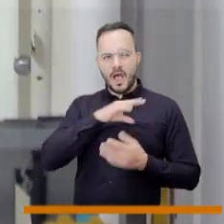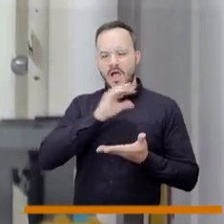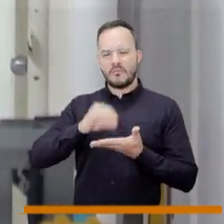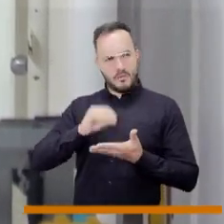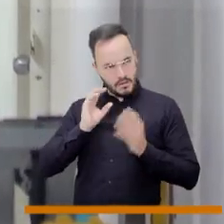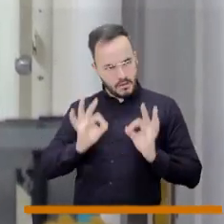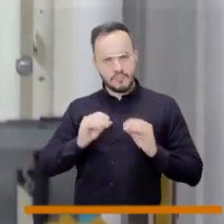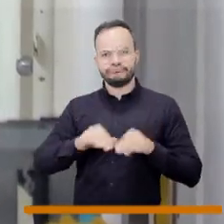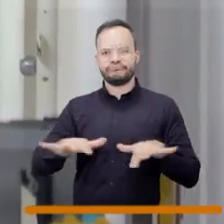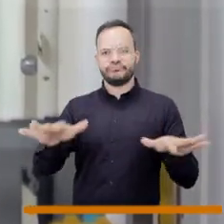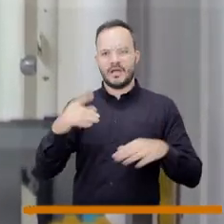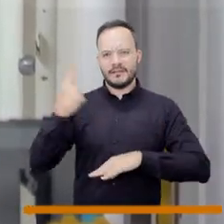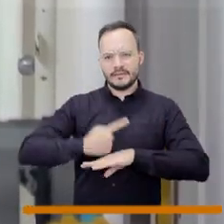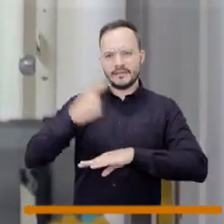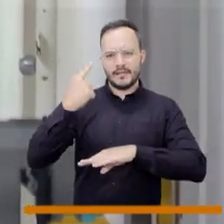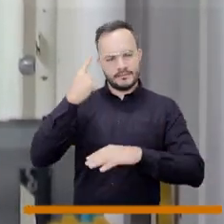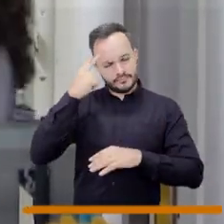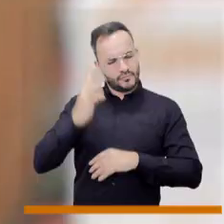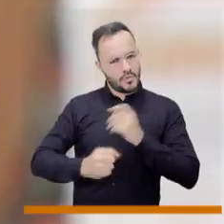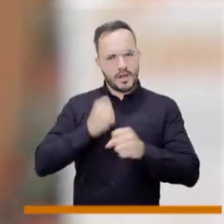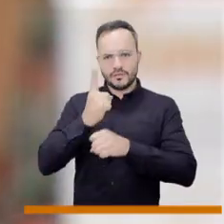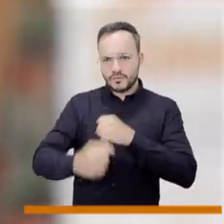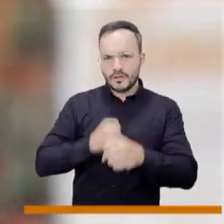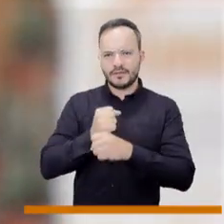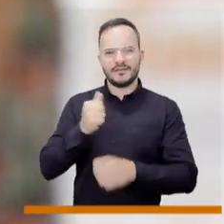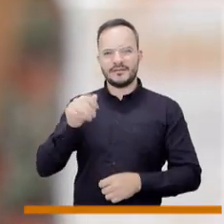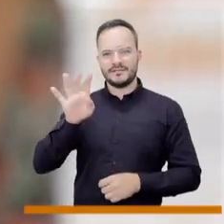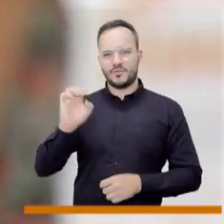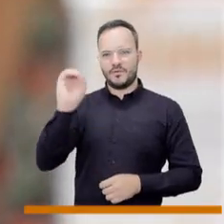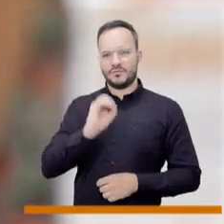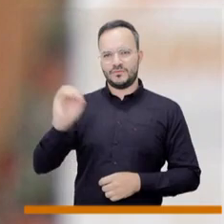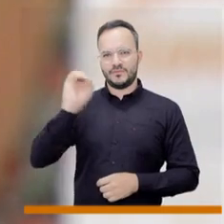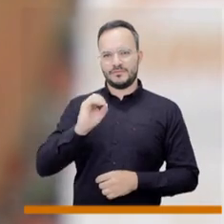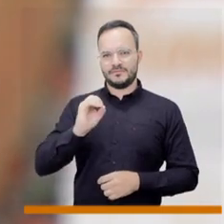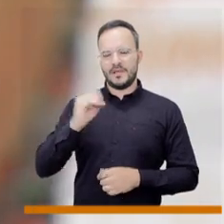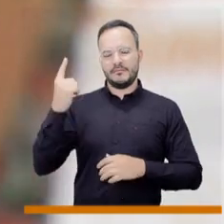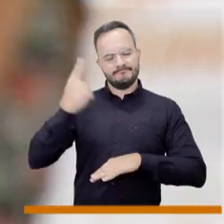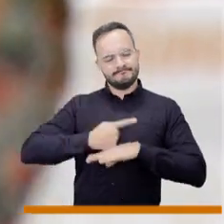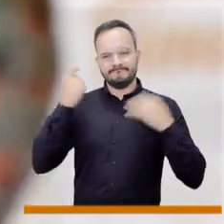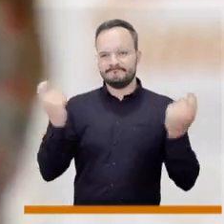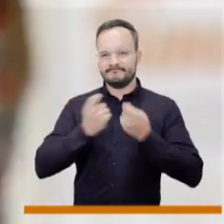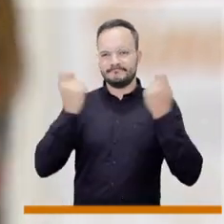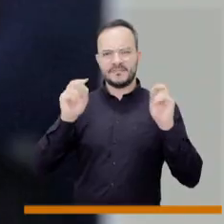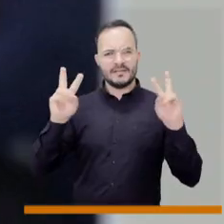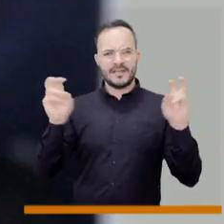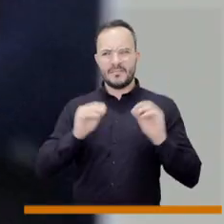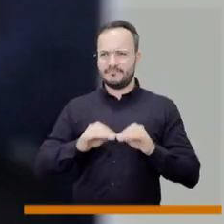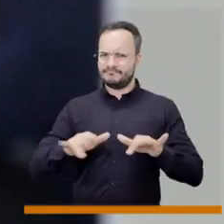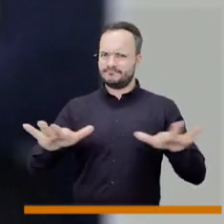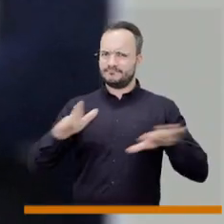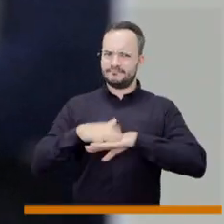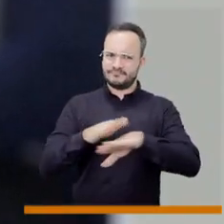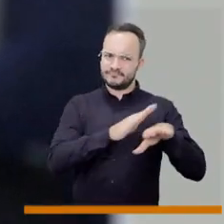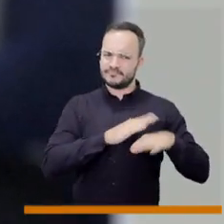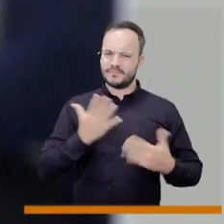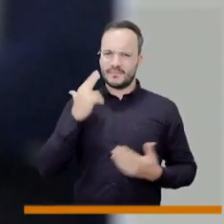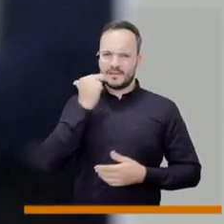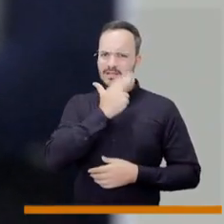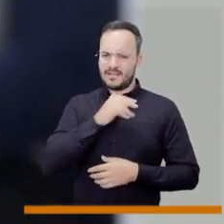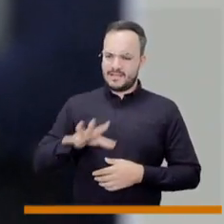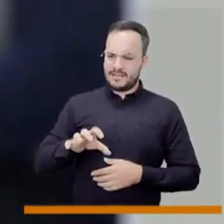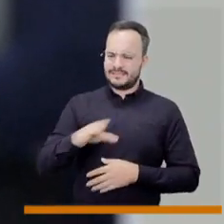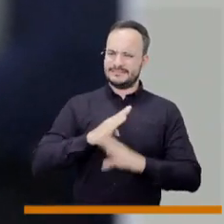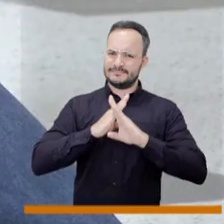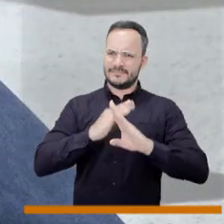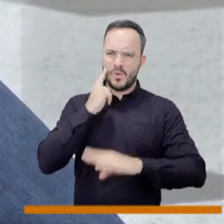octubre, celebra mundialmente el Día Internacional de Lucha contra el Cáncer de Mama, con el objetivo de crear conciencia y de promover que cada